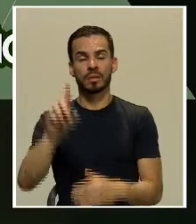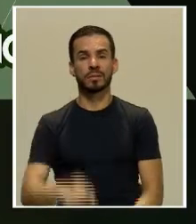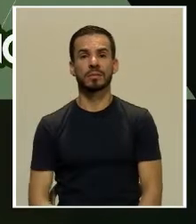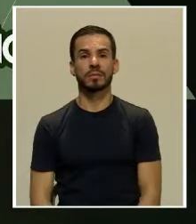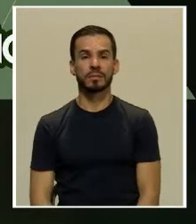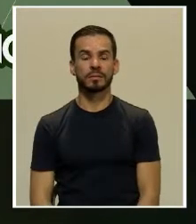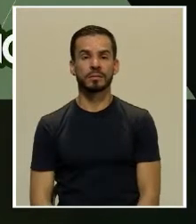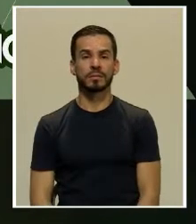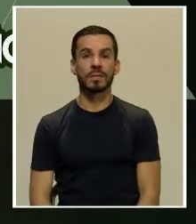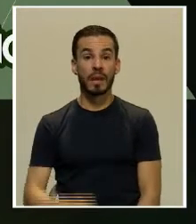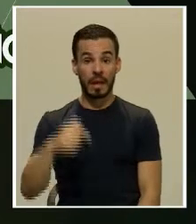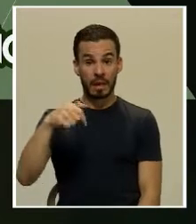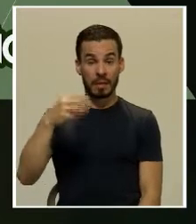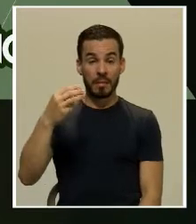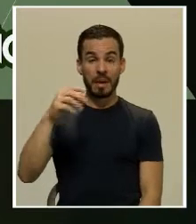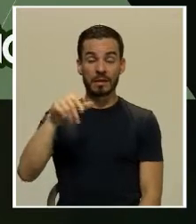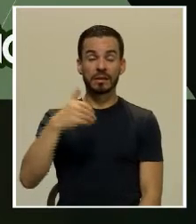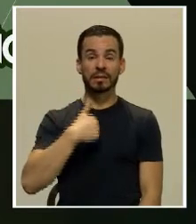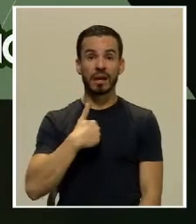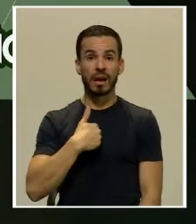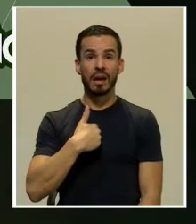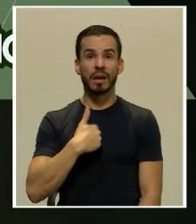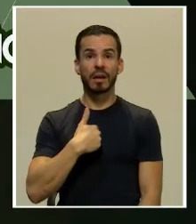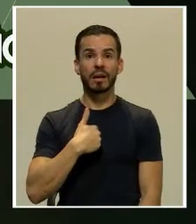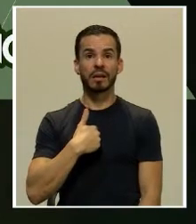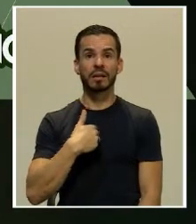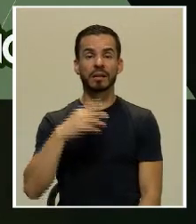2.441 y para este martes tenemos